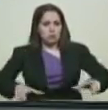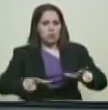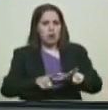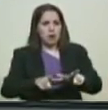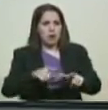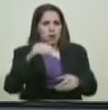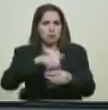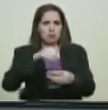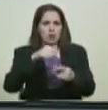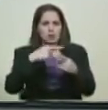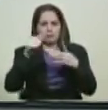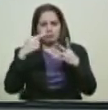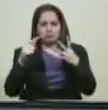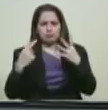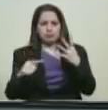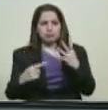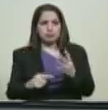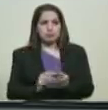etcétera, etcétera.